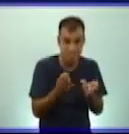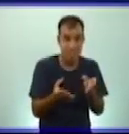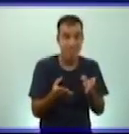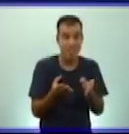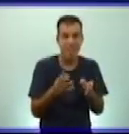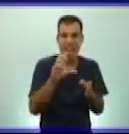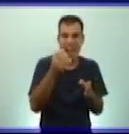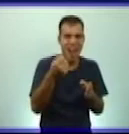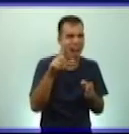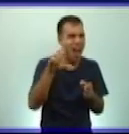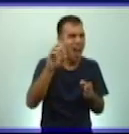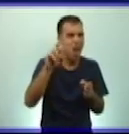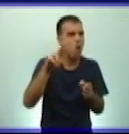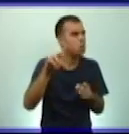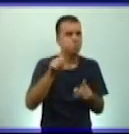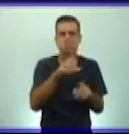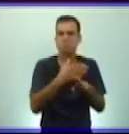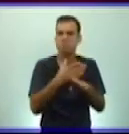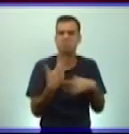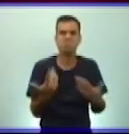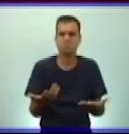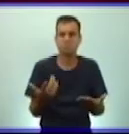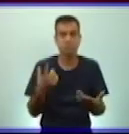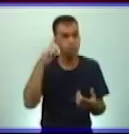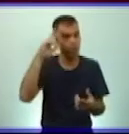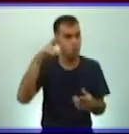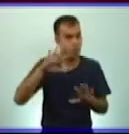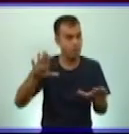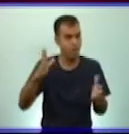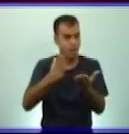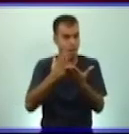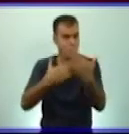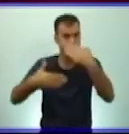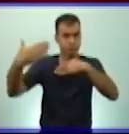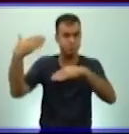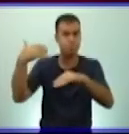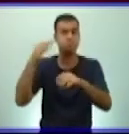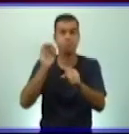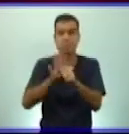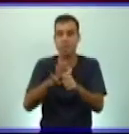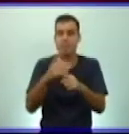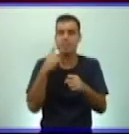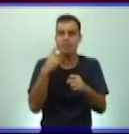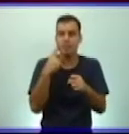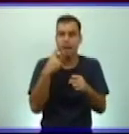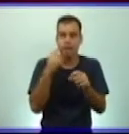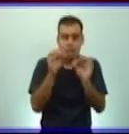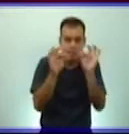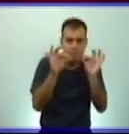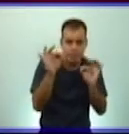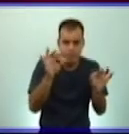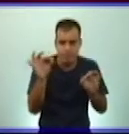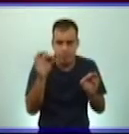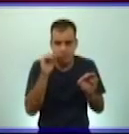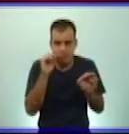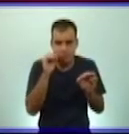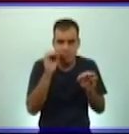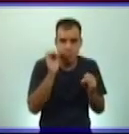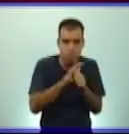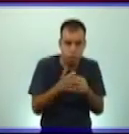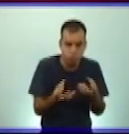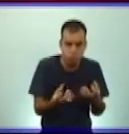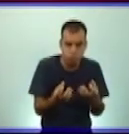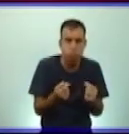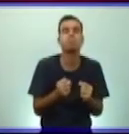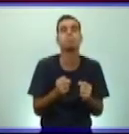Bueno, recuerden que ya habíamos estudiado que cuando hay un movimiento de partículas que forman los cuerpos,